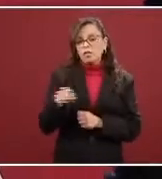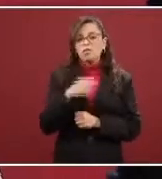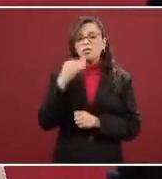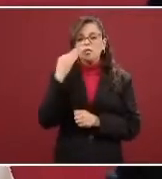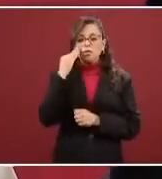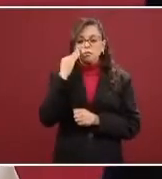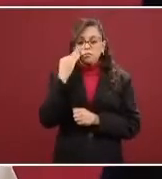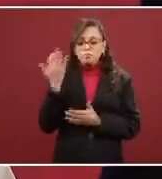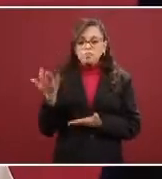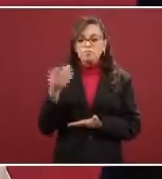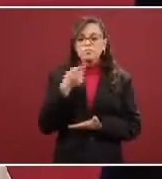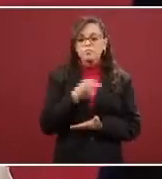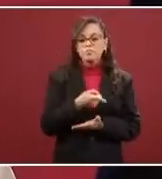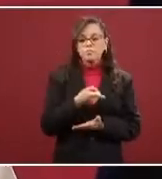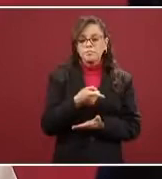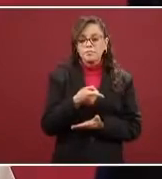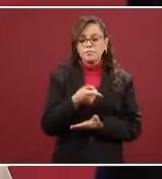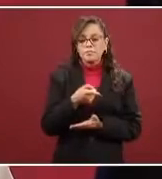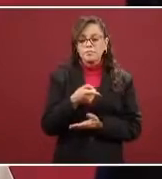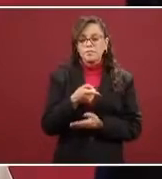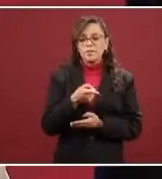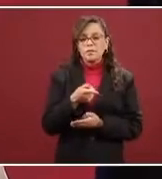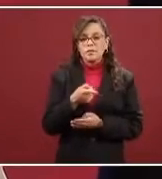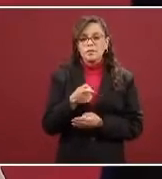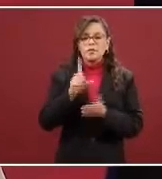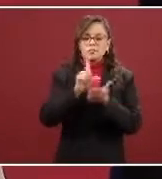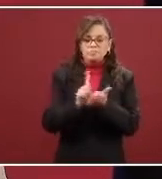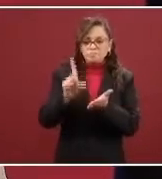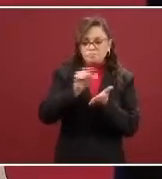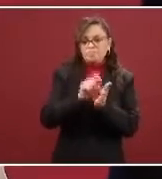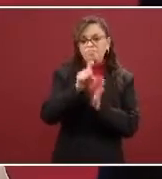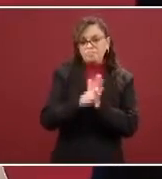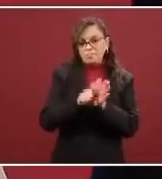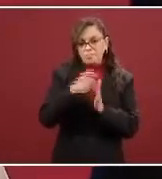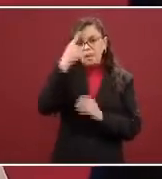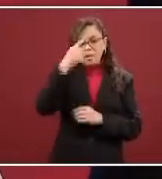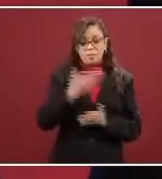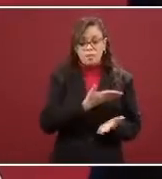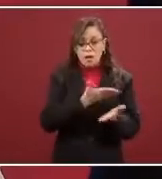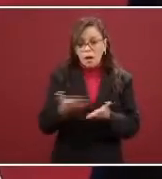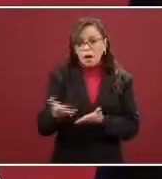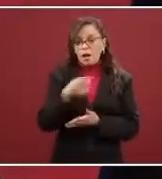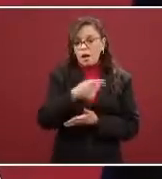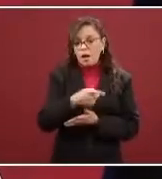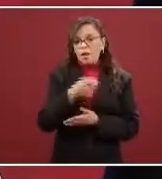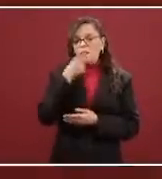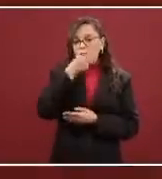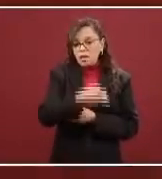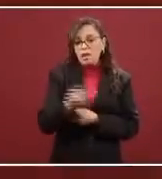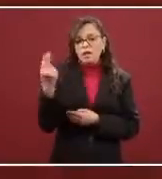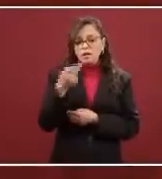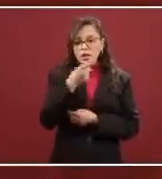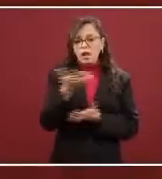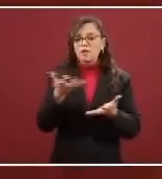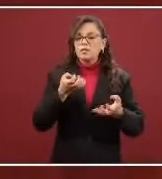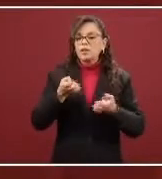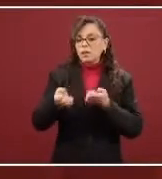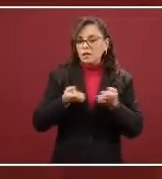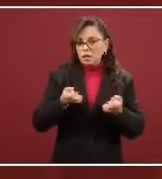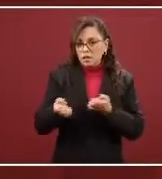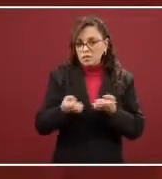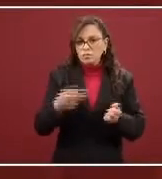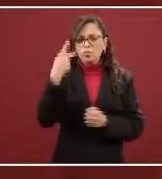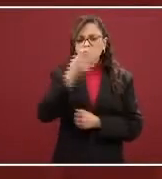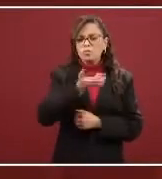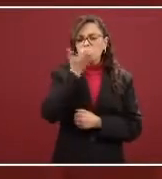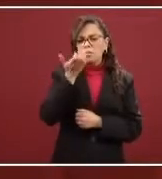Promover que realicen ejercicio a sus condiciones de movilidad, pueden ser las mismas actividades domésticas, caminar alrededor de